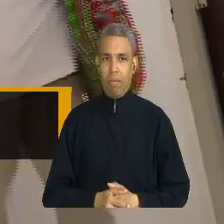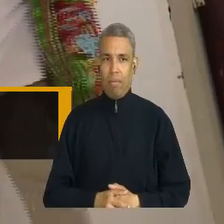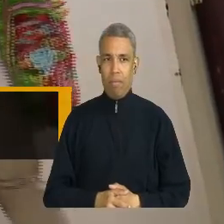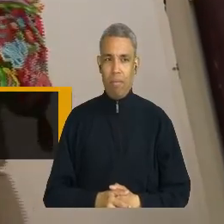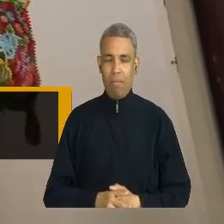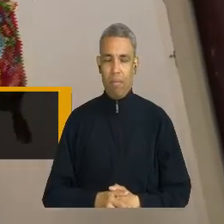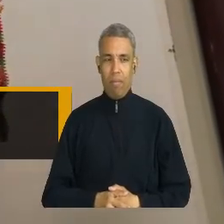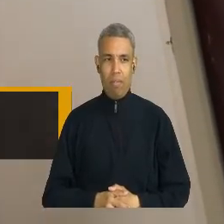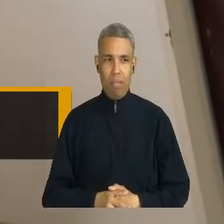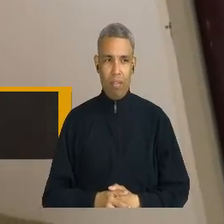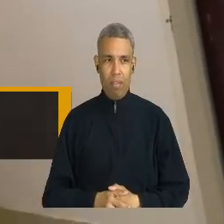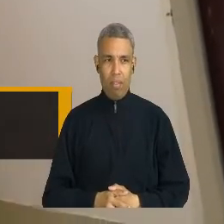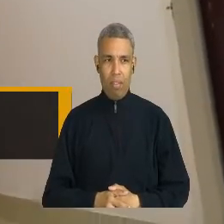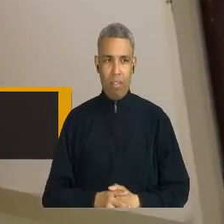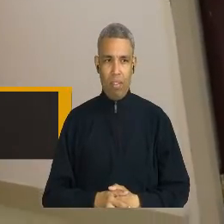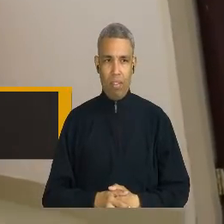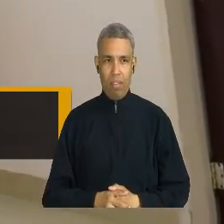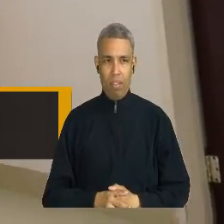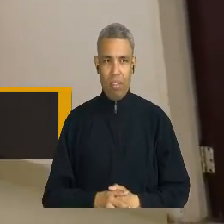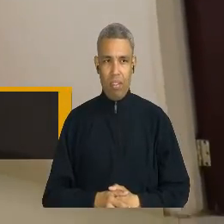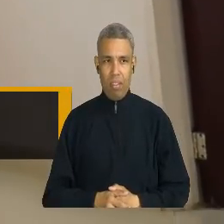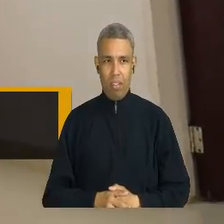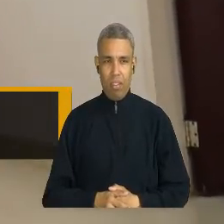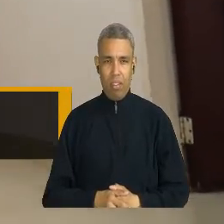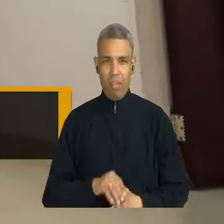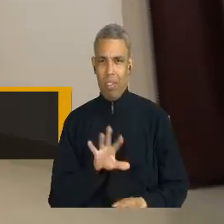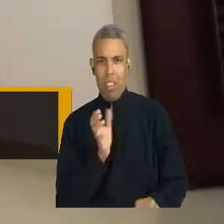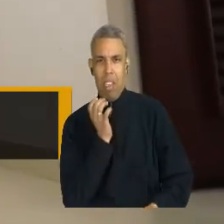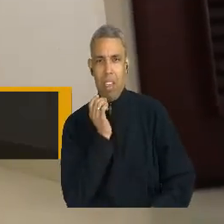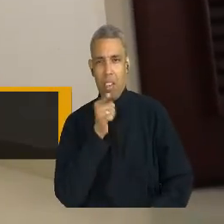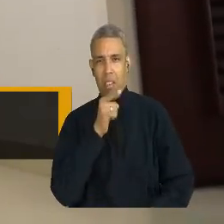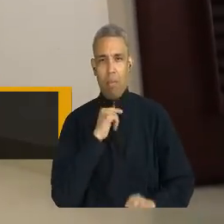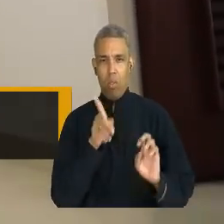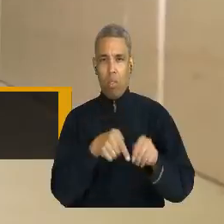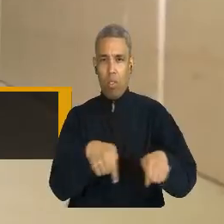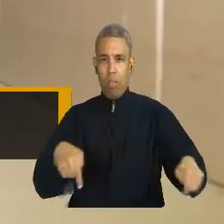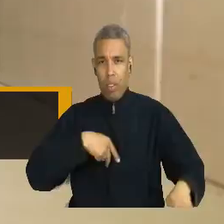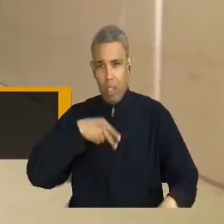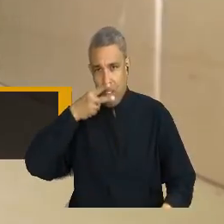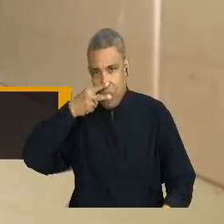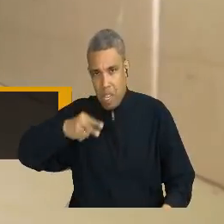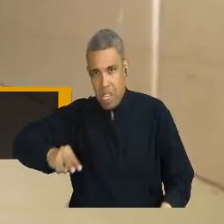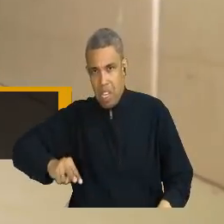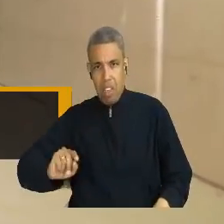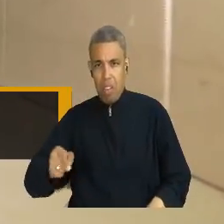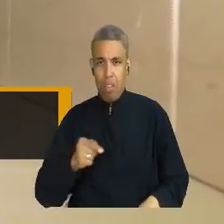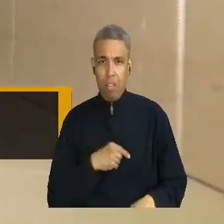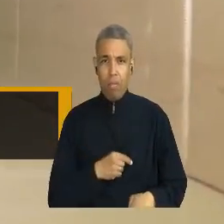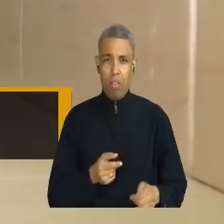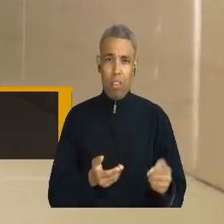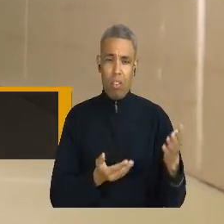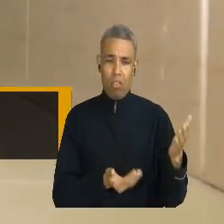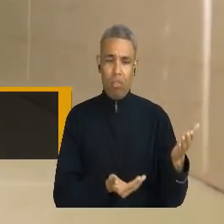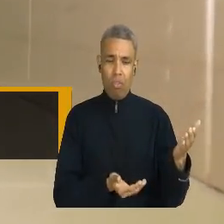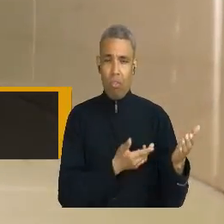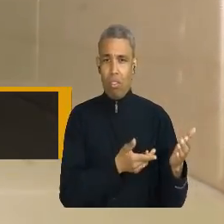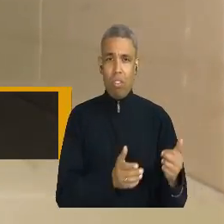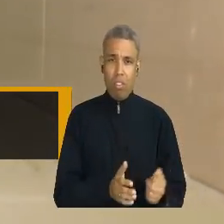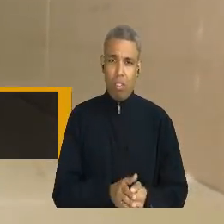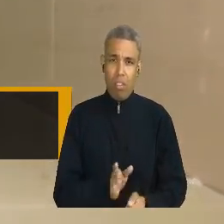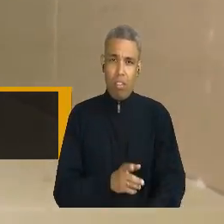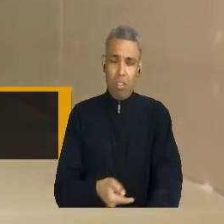hágase, imagínese. Imagínese así usted en la habitación. Ajá. ¿Sí? Con su hijo. Sí. Y su chiquitín canalizado. Sí. Y que ya está así. ¿Ya puedo dejar de